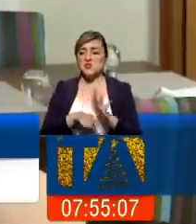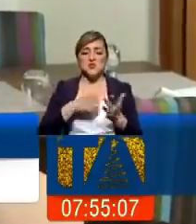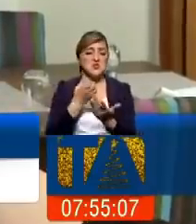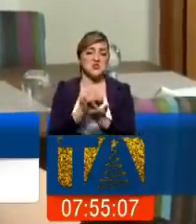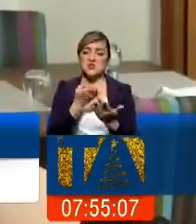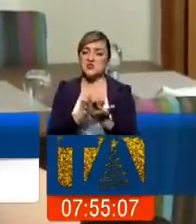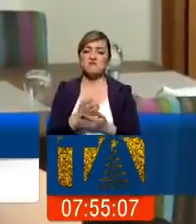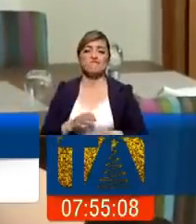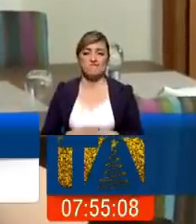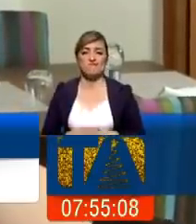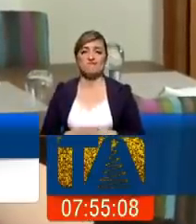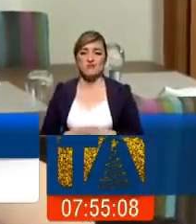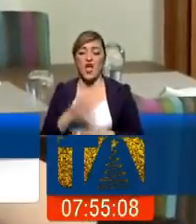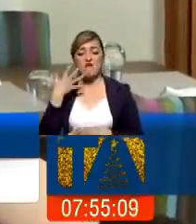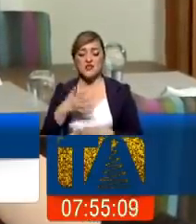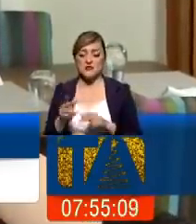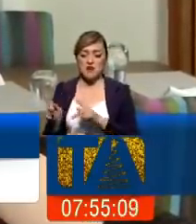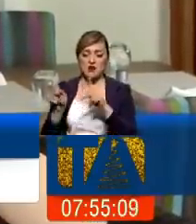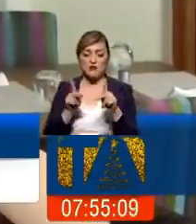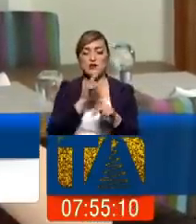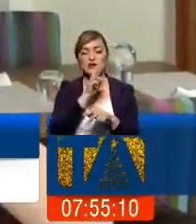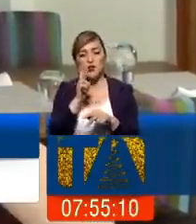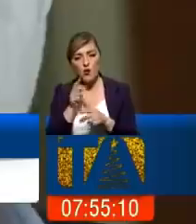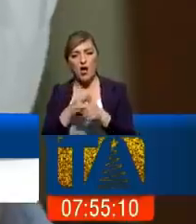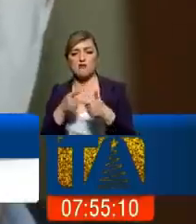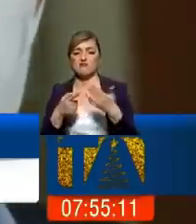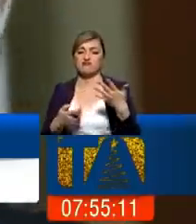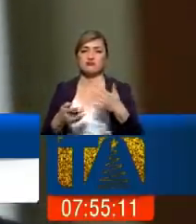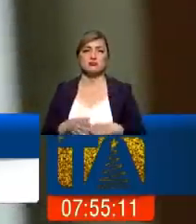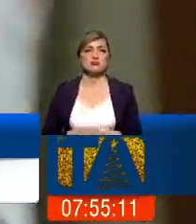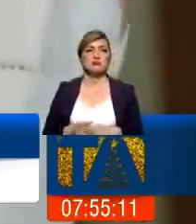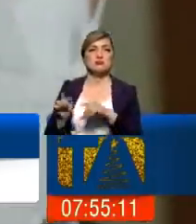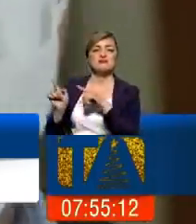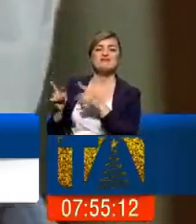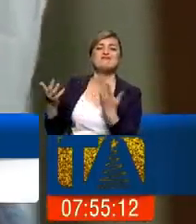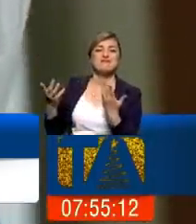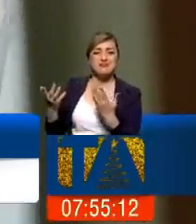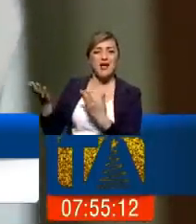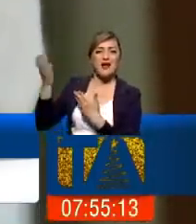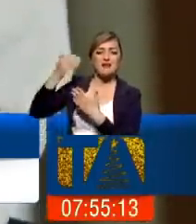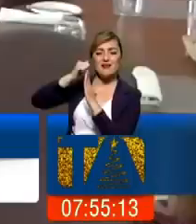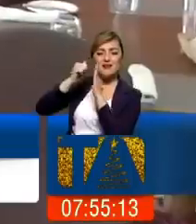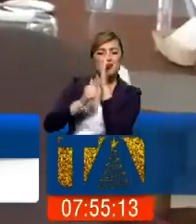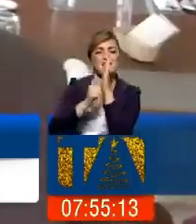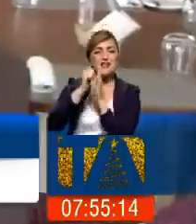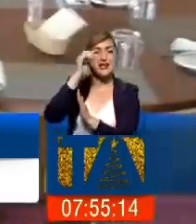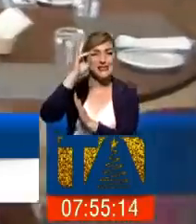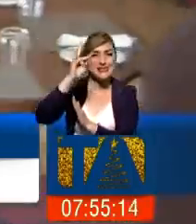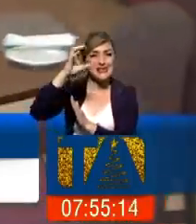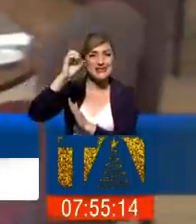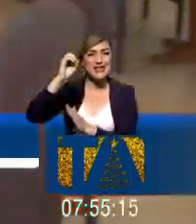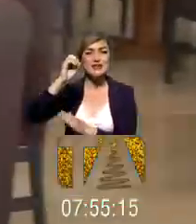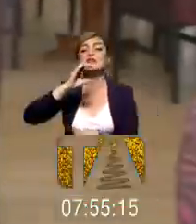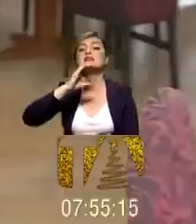todo lo que ya teníamos planificado en estas fechas en los restaurantes respectivamente. Cristian Walter, quien ya tenía en agenda alrededor de 70